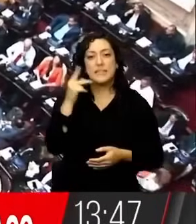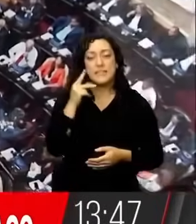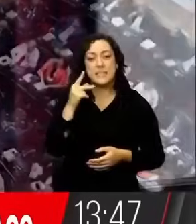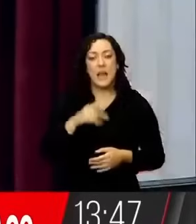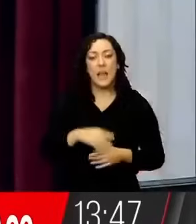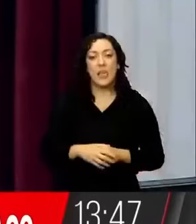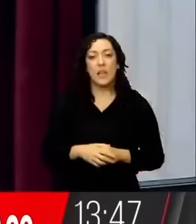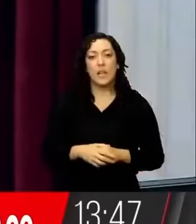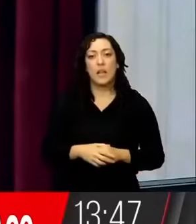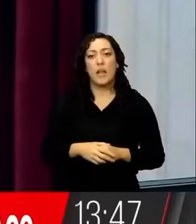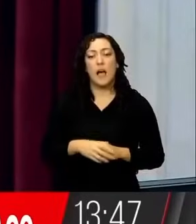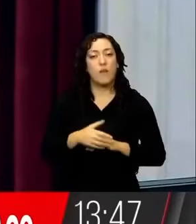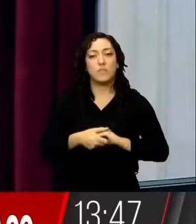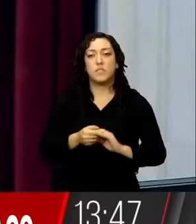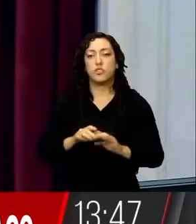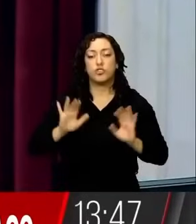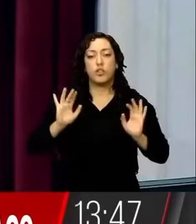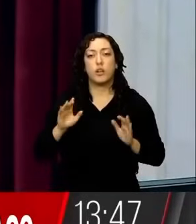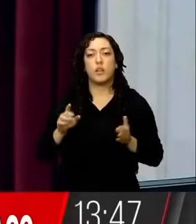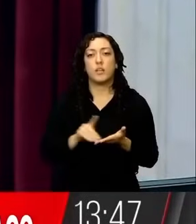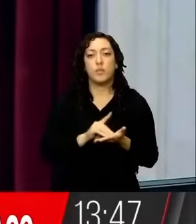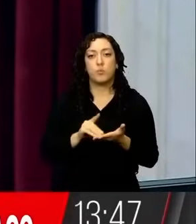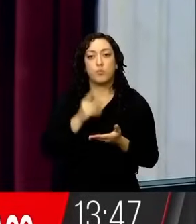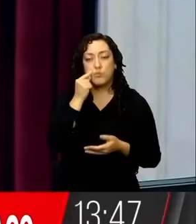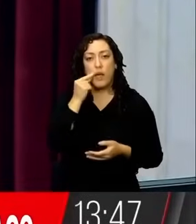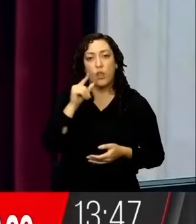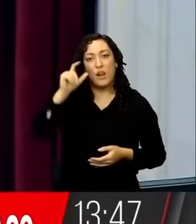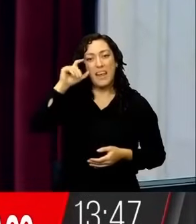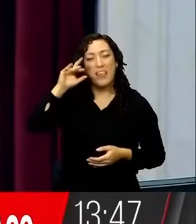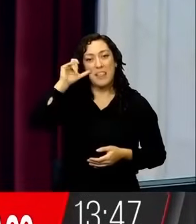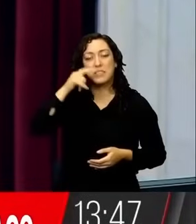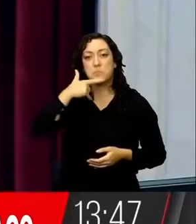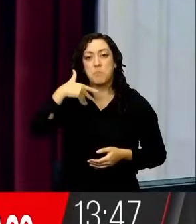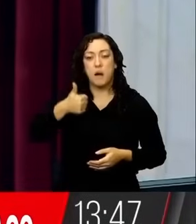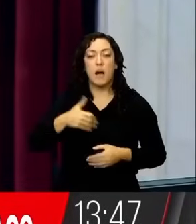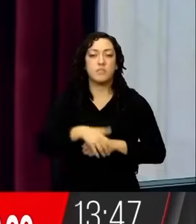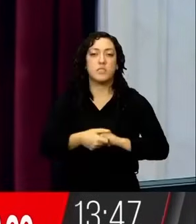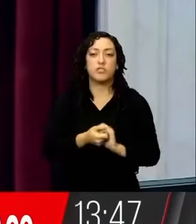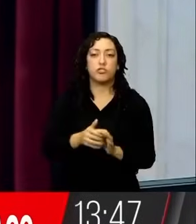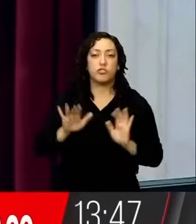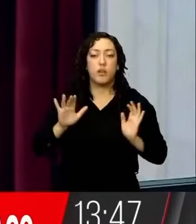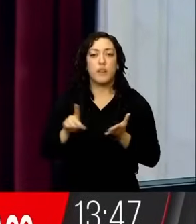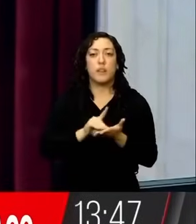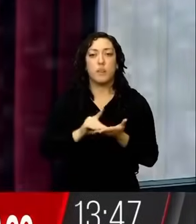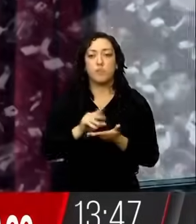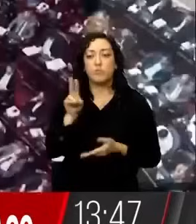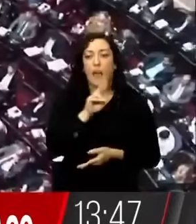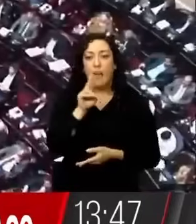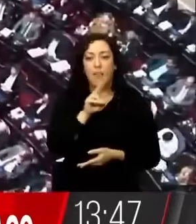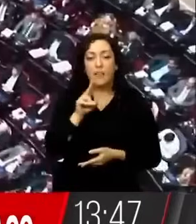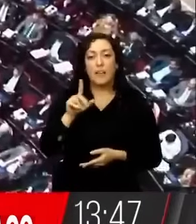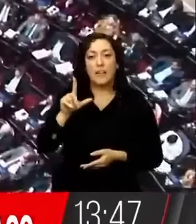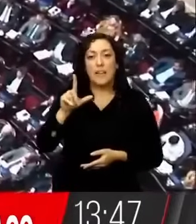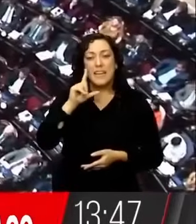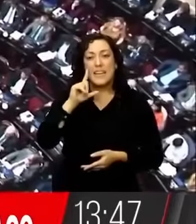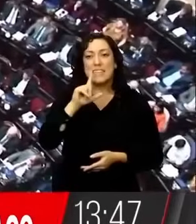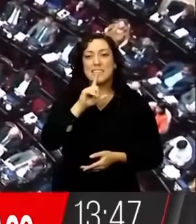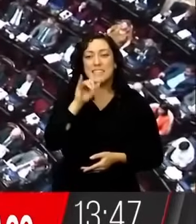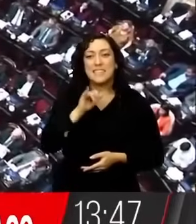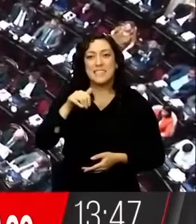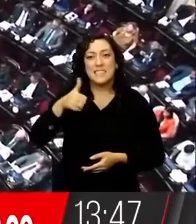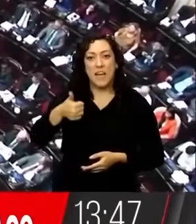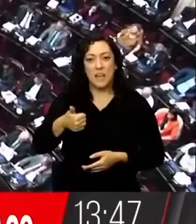Kirchner. Abstención. Diputado Tomás Ledesma. Abstención. Diputada Mónica Litza.